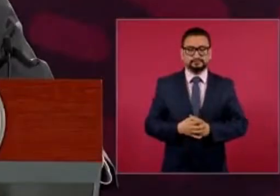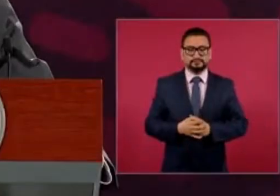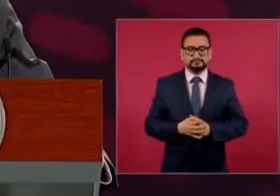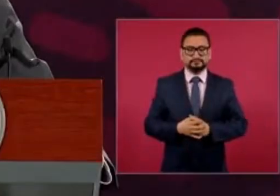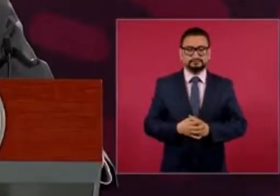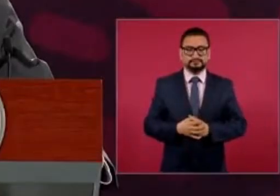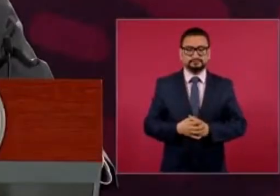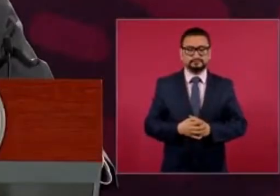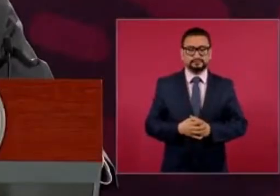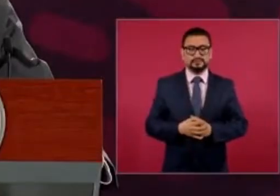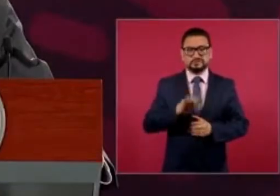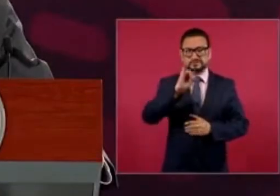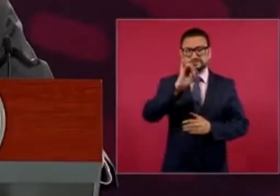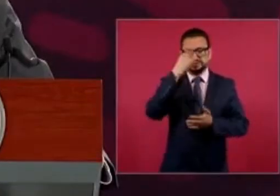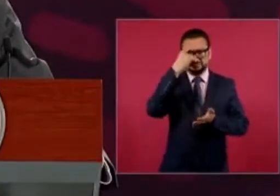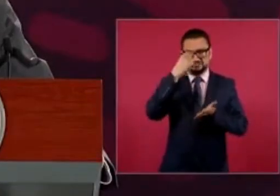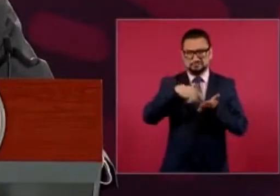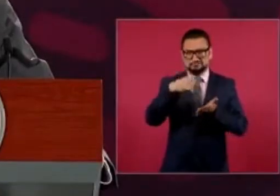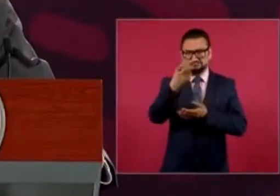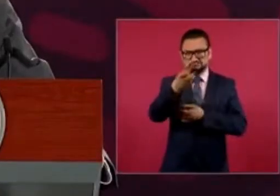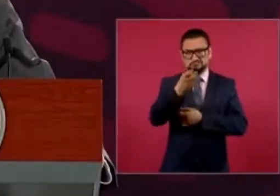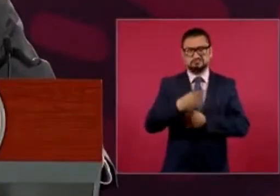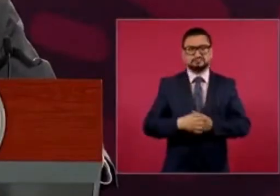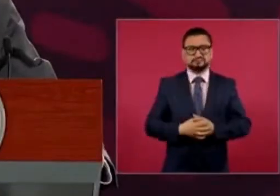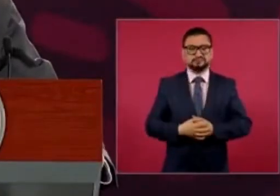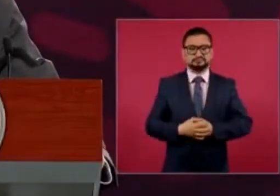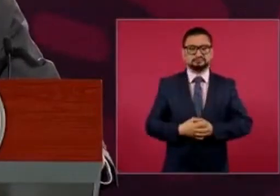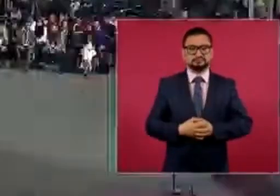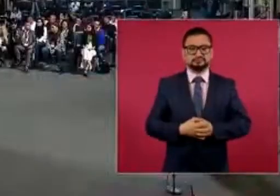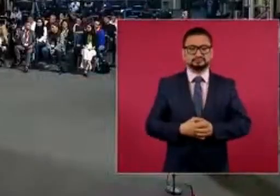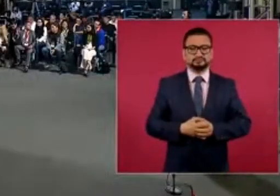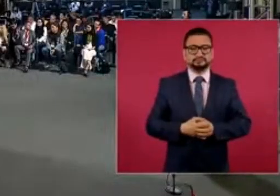Y sí creo que va a ser así.